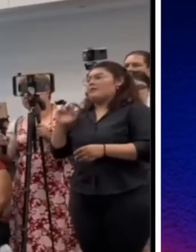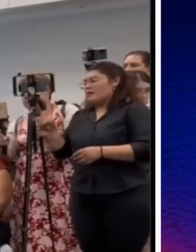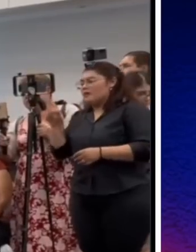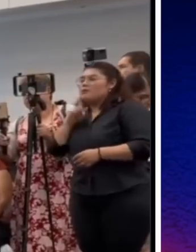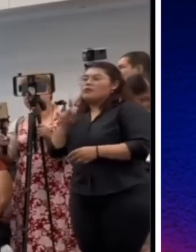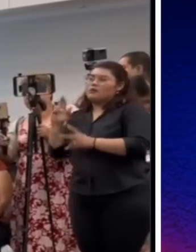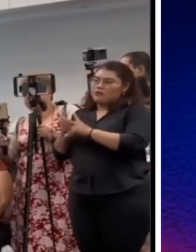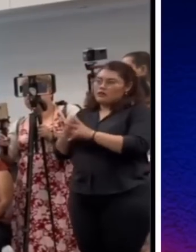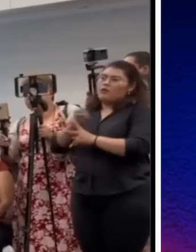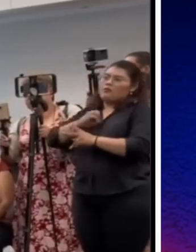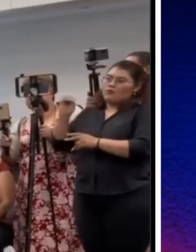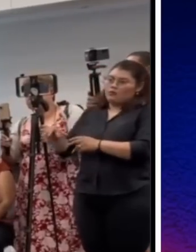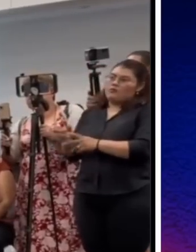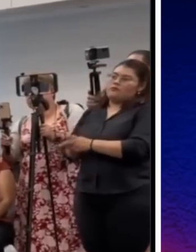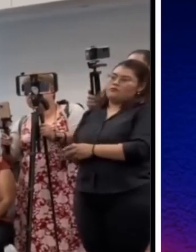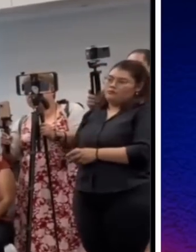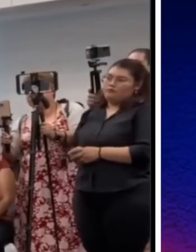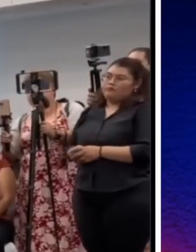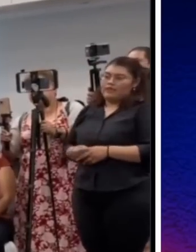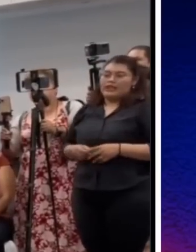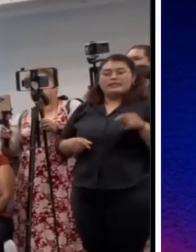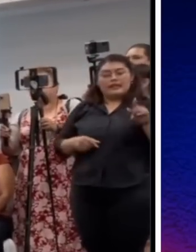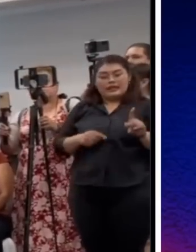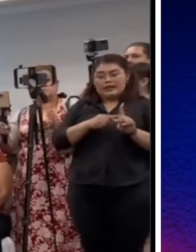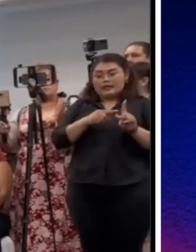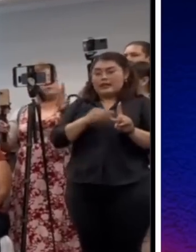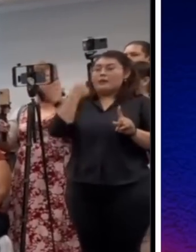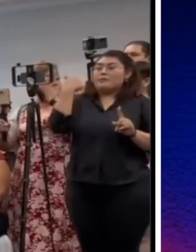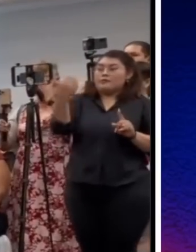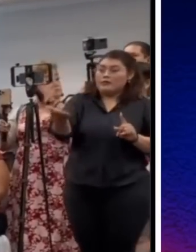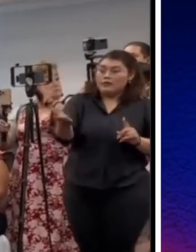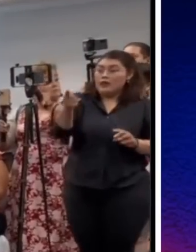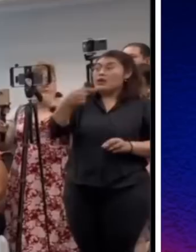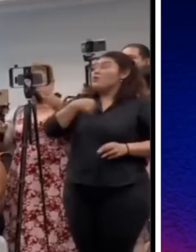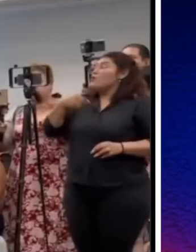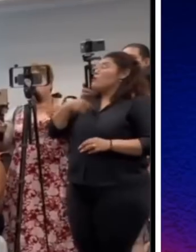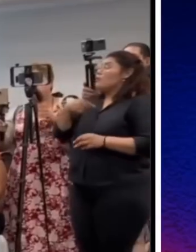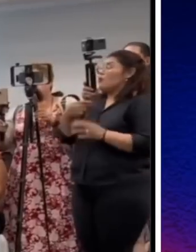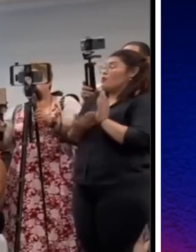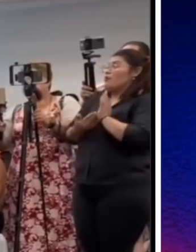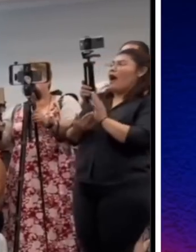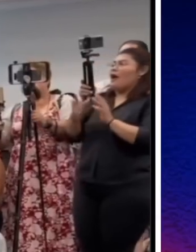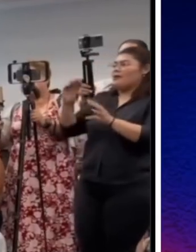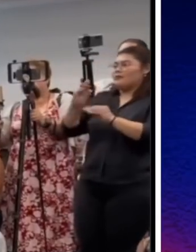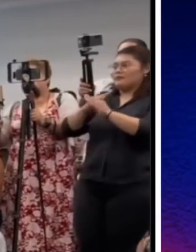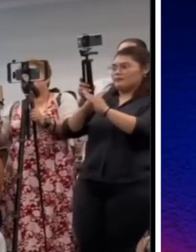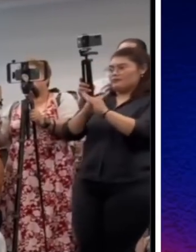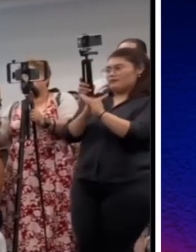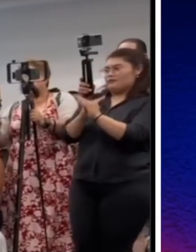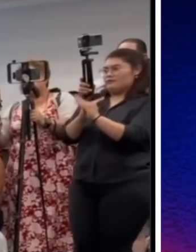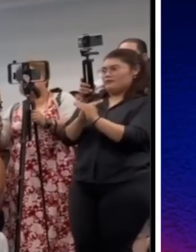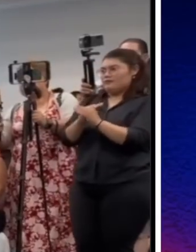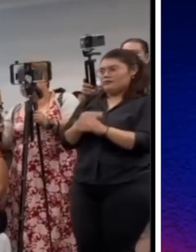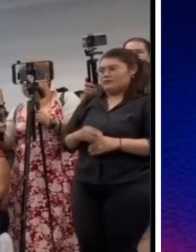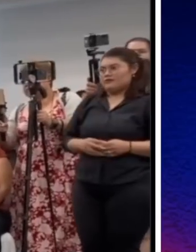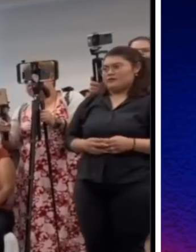solicita o empieza a hacer las investigaciones, el fiscal de Morelos se ampara, o más que se ampara,